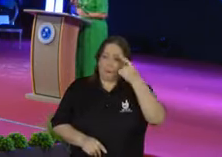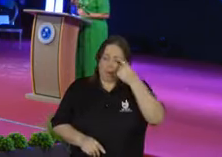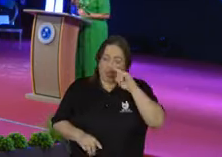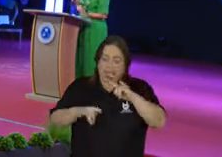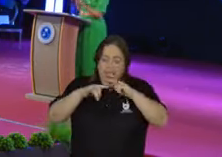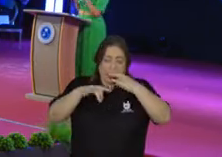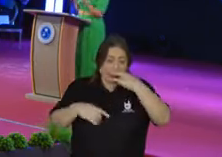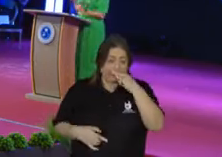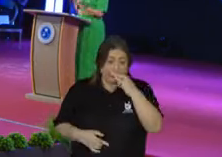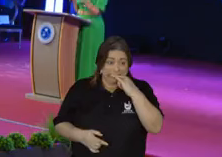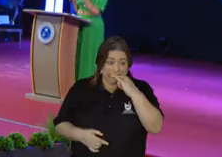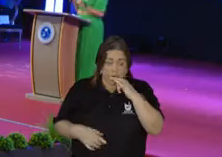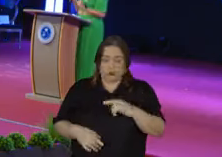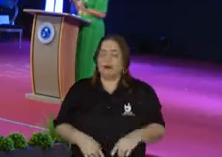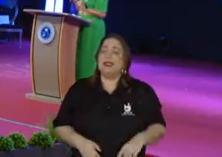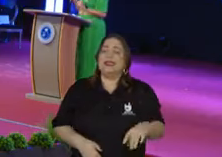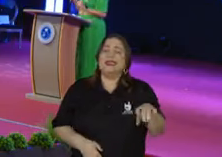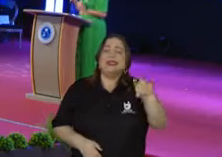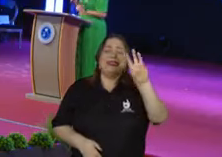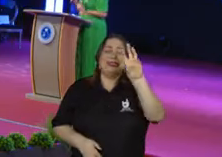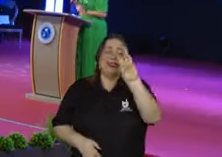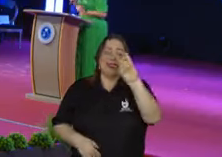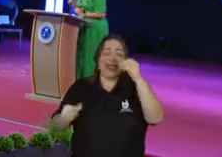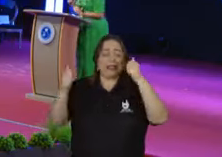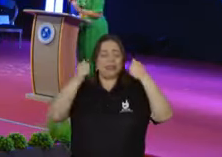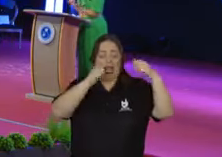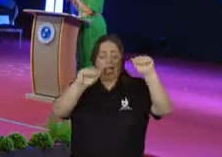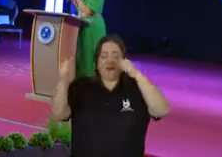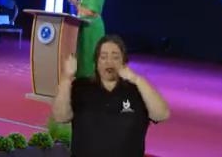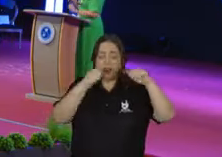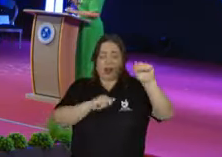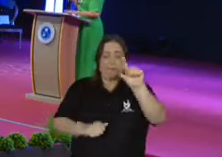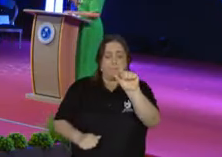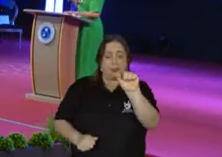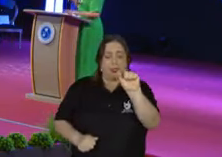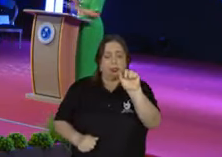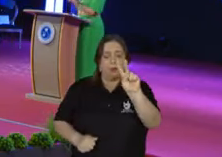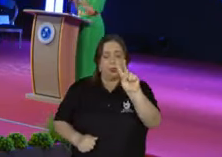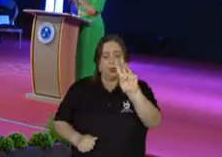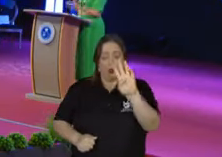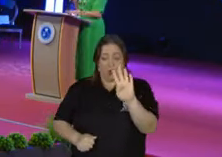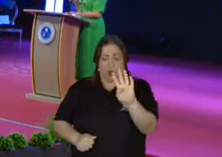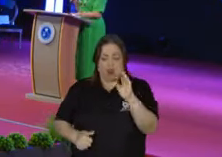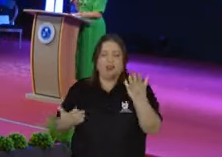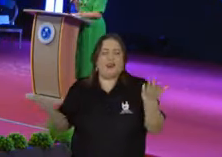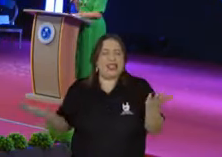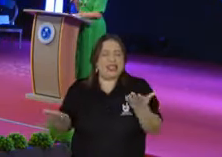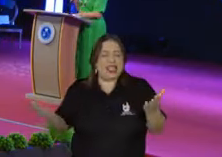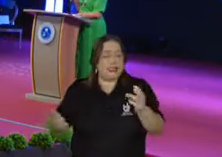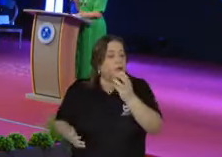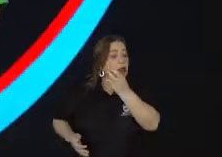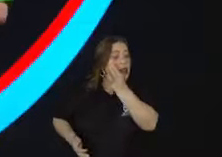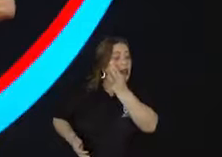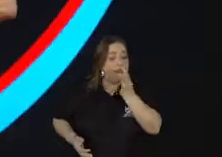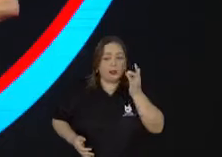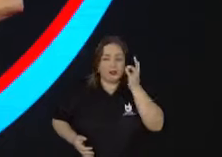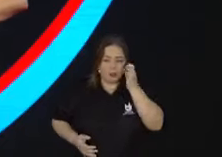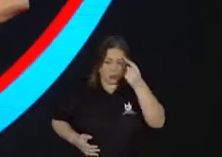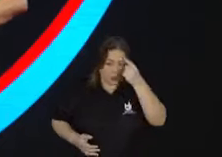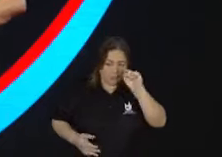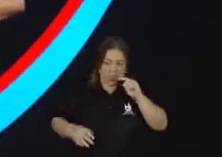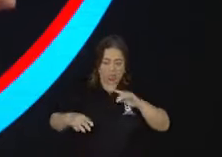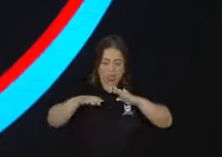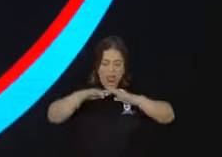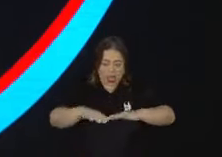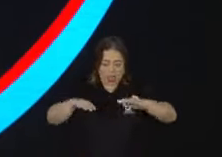de transformación el 6 de abril de 2024. Padres, si usted tiene sus niños que asisten a la casa, ese día es muy